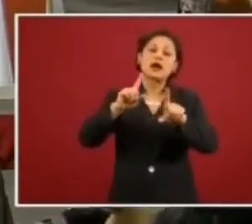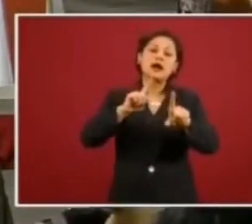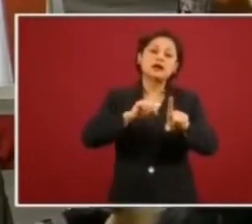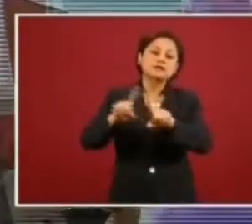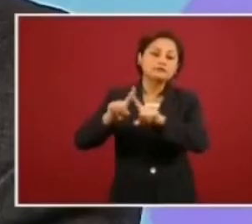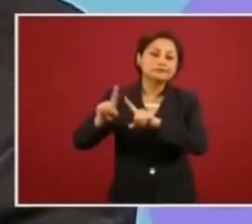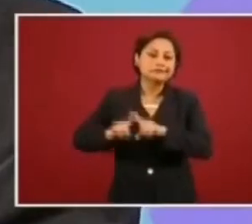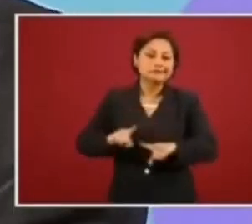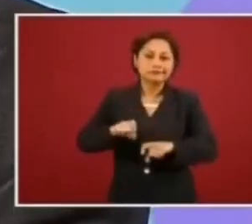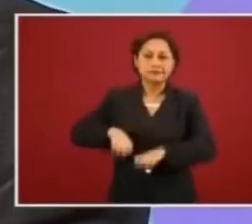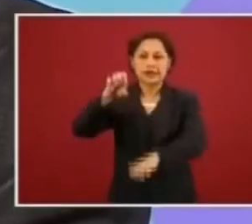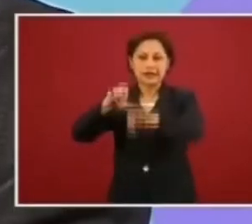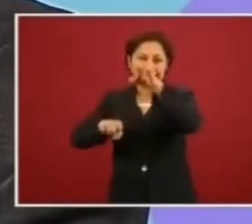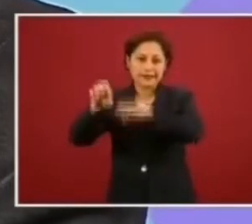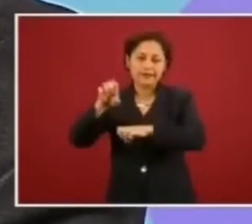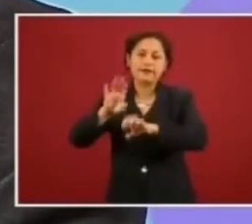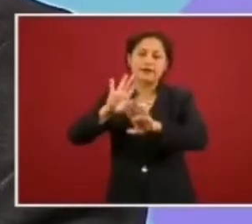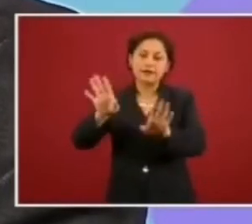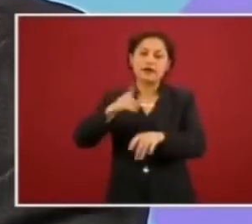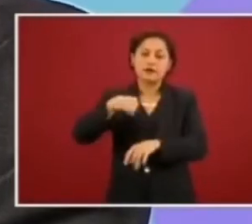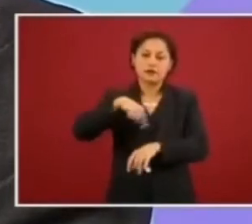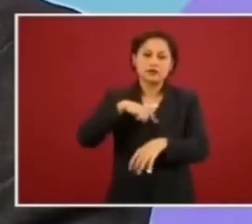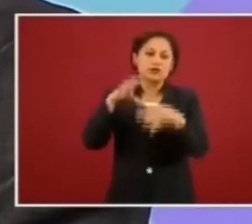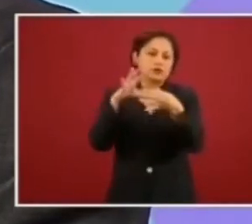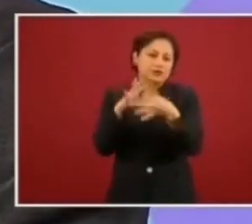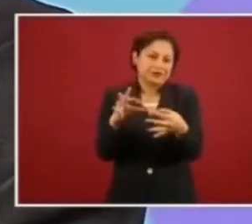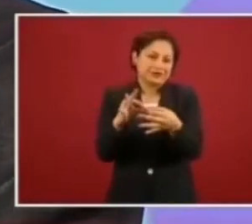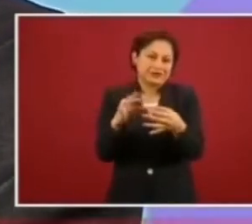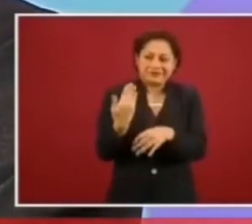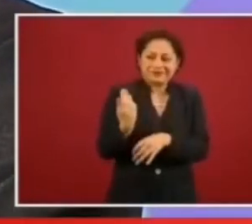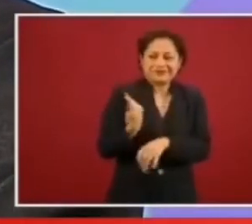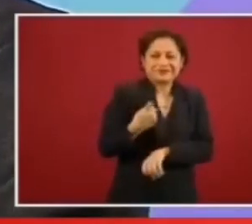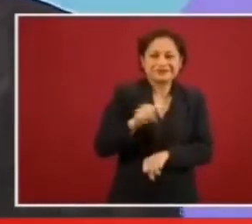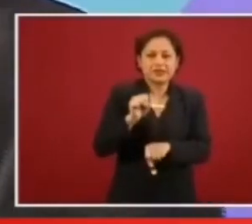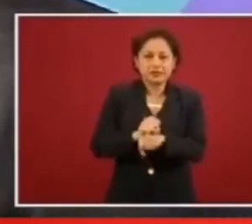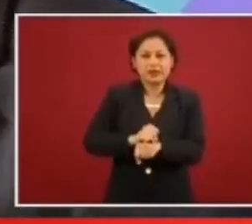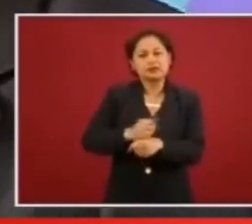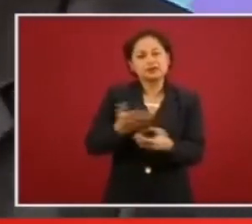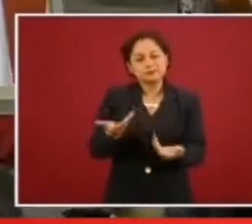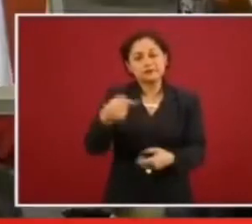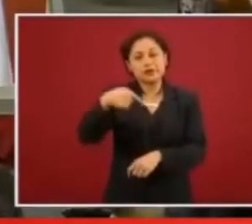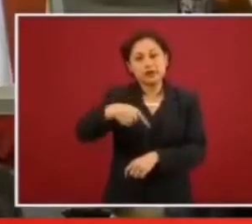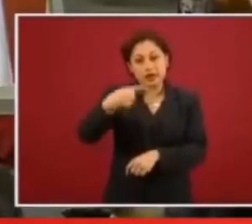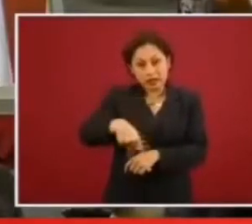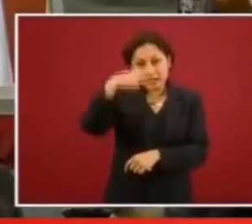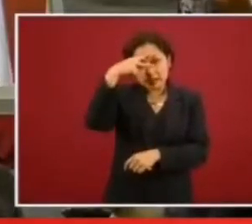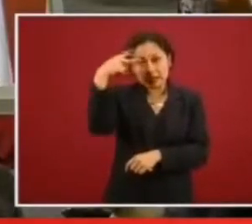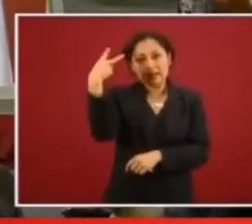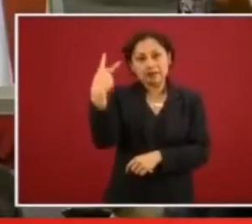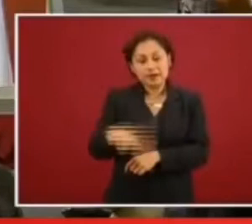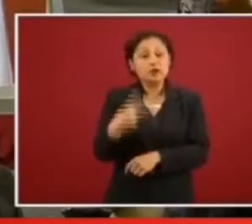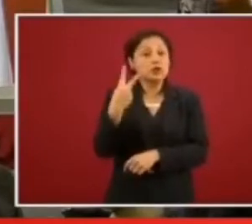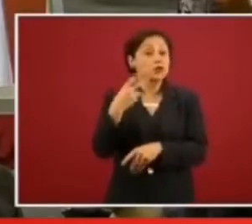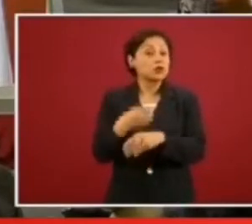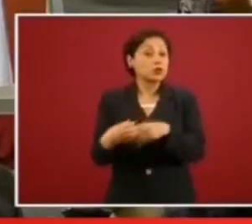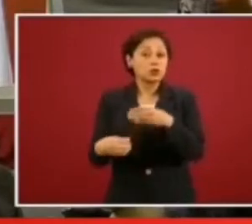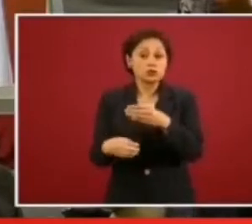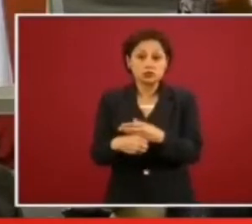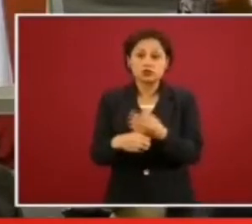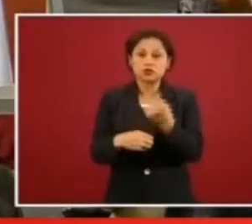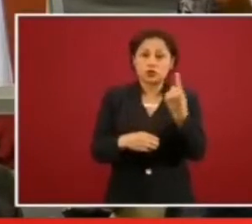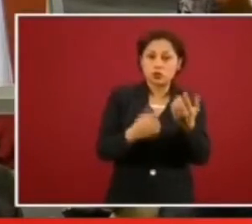hemos destacado a lo largo de estas semanas. Tenemos en México dos fenómenos, uno que nos ayuda y uno que no nos